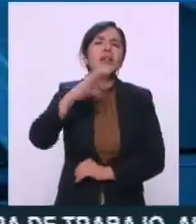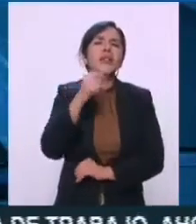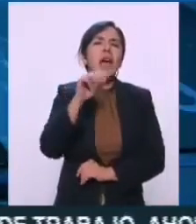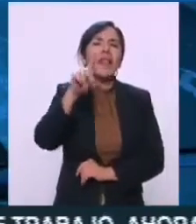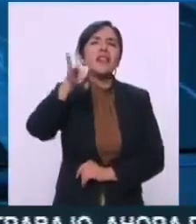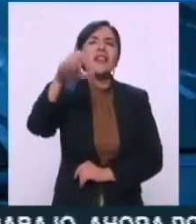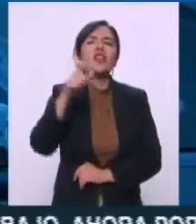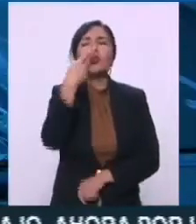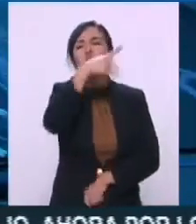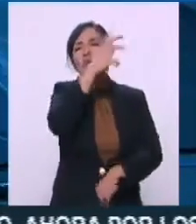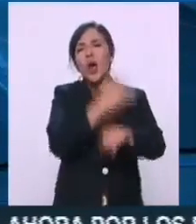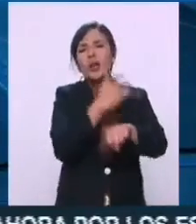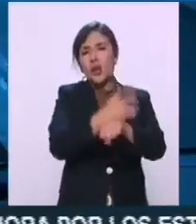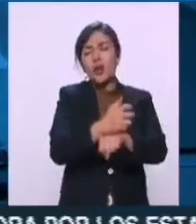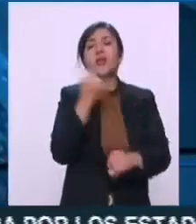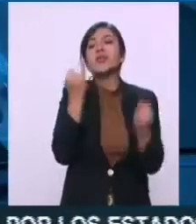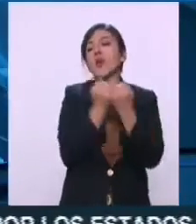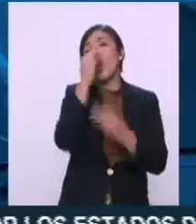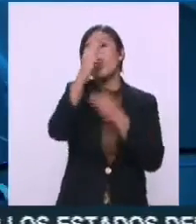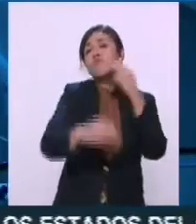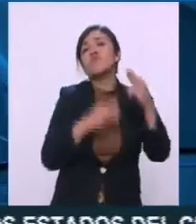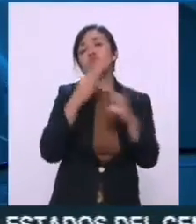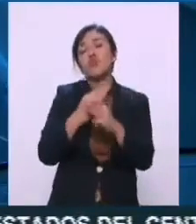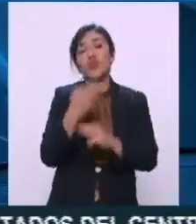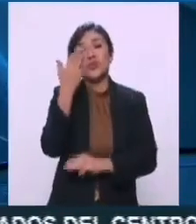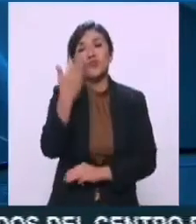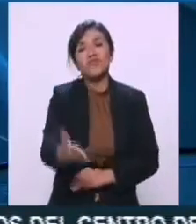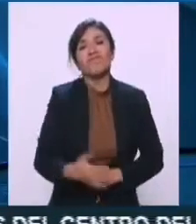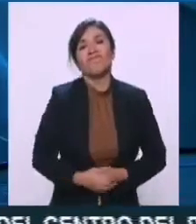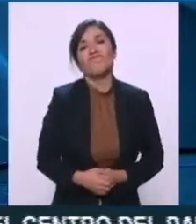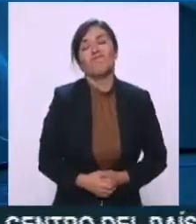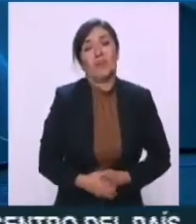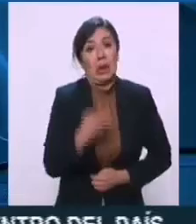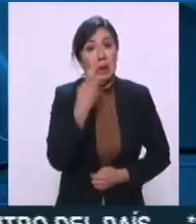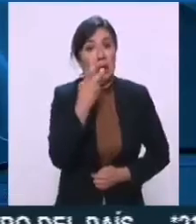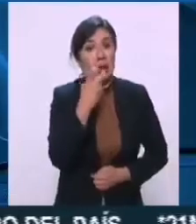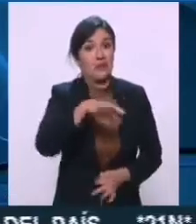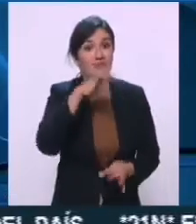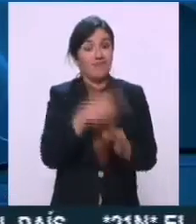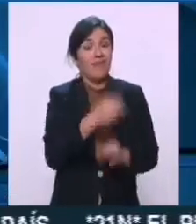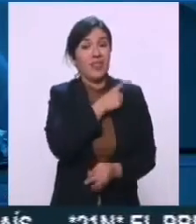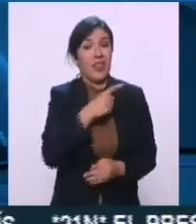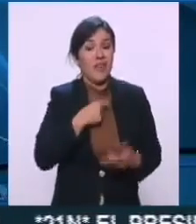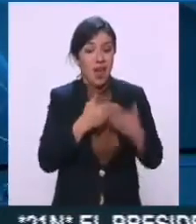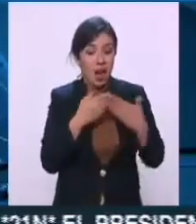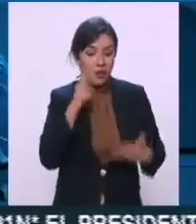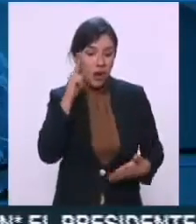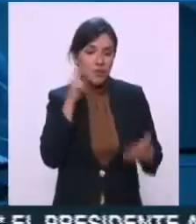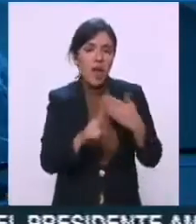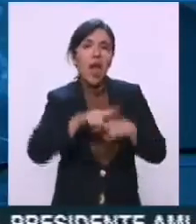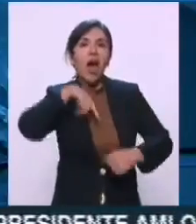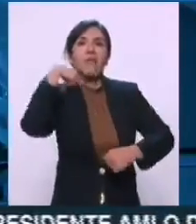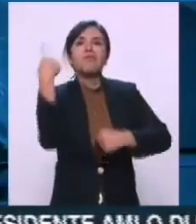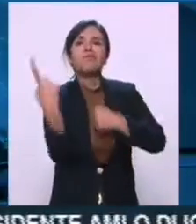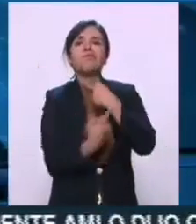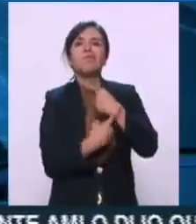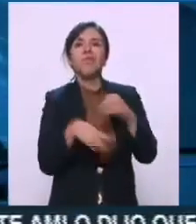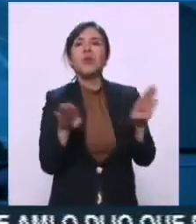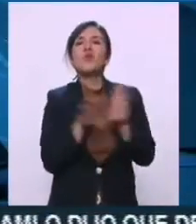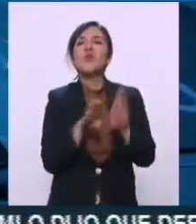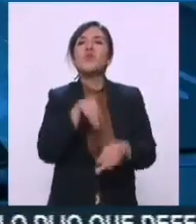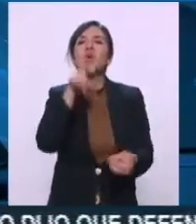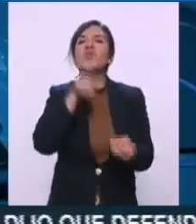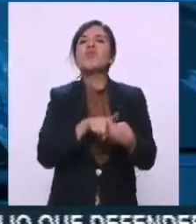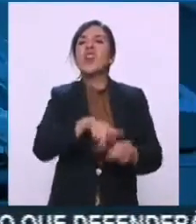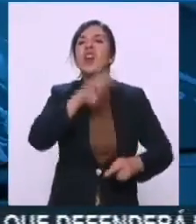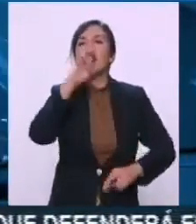el continente americano y en el mundo, Juan. Y justo ahí, Víctor, tendremos que ver ahora quién sale del otro lado de la frontera, como señalado,